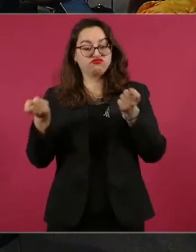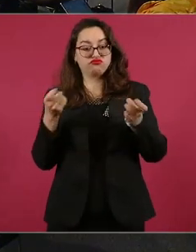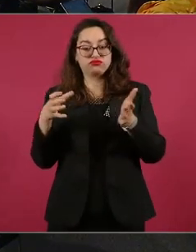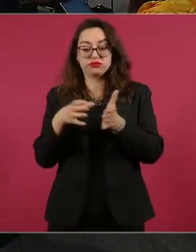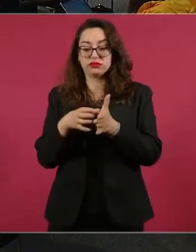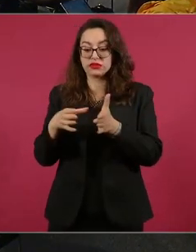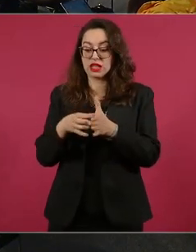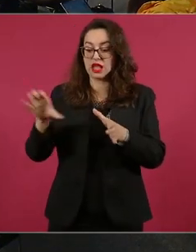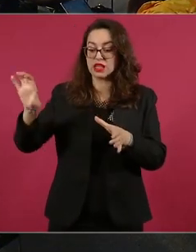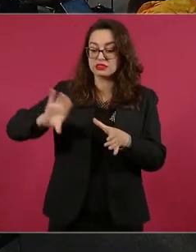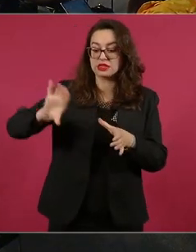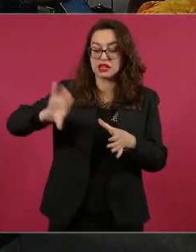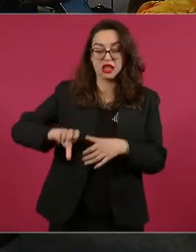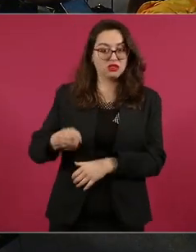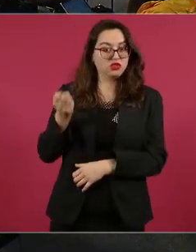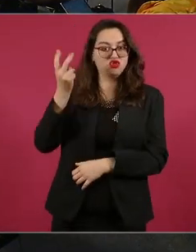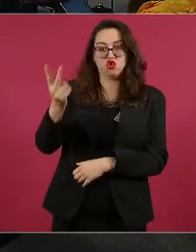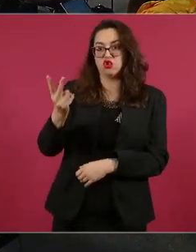cajas de cereales, ¿no?